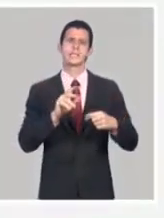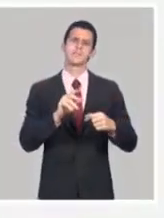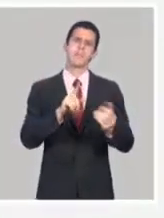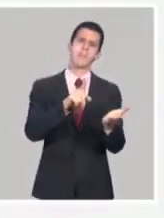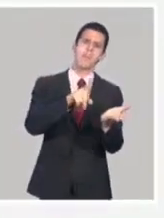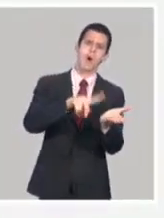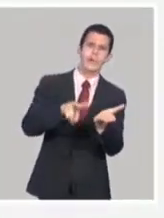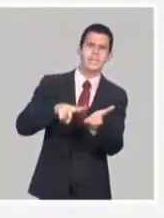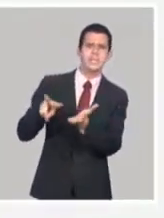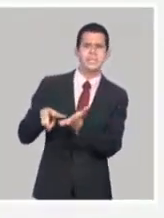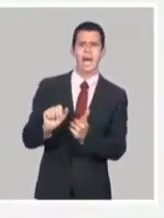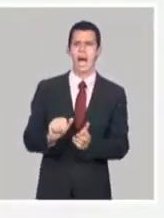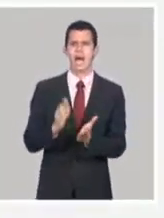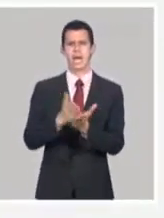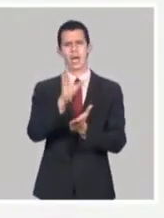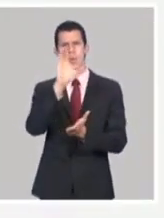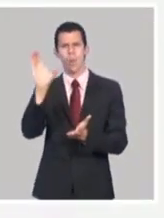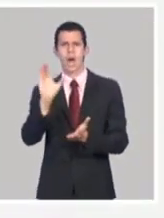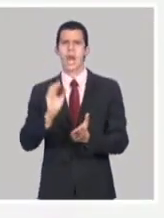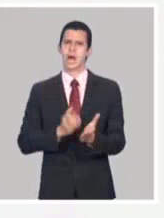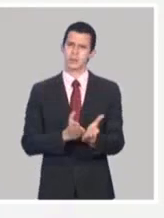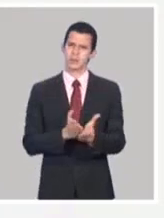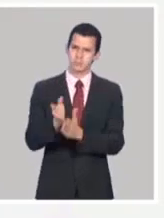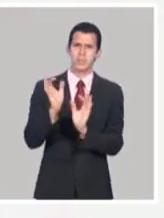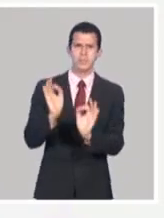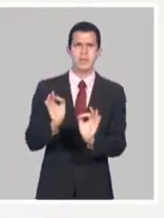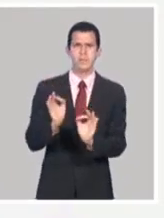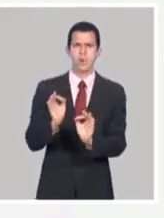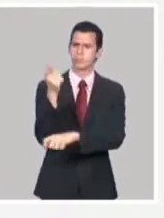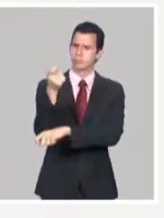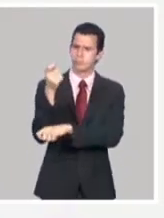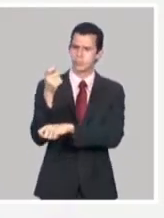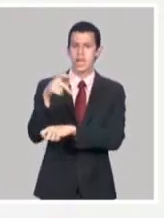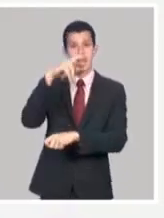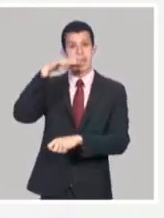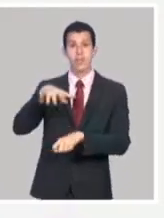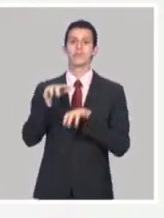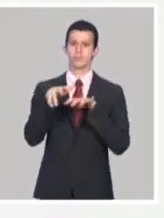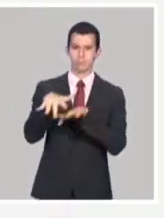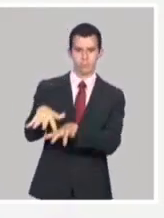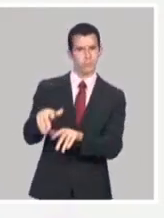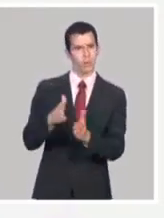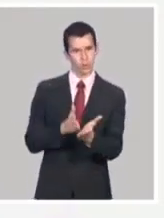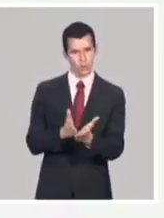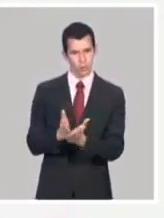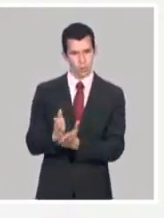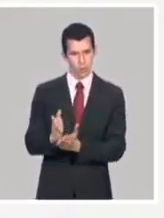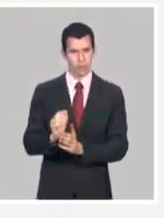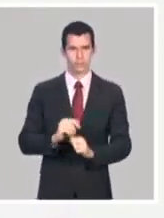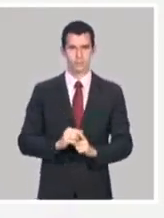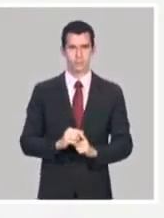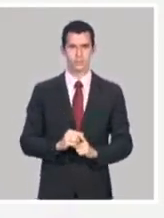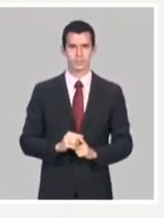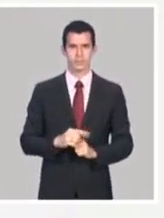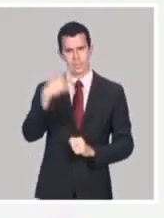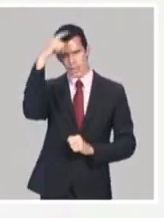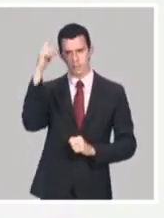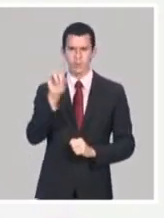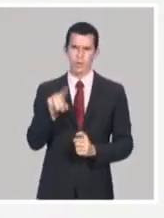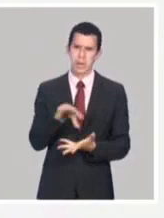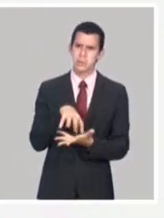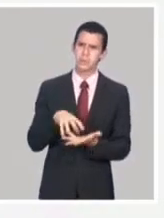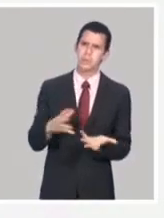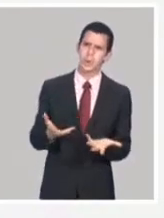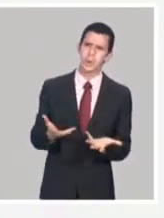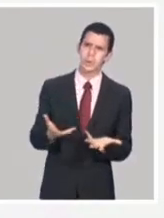e instituciones que no han detenido el curso escolar donde ácidos y pueden culminarlo en el